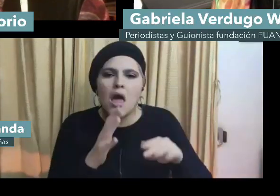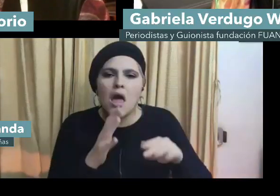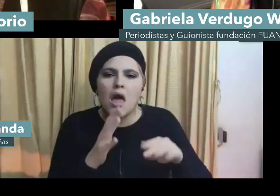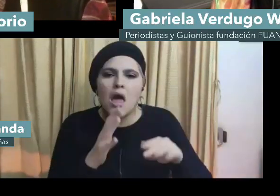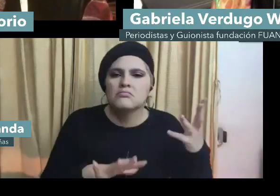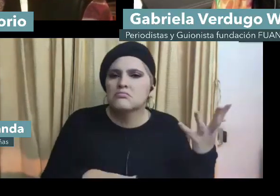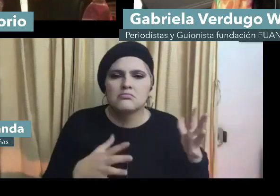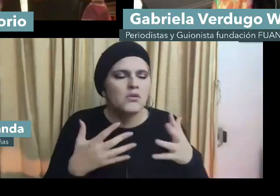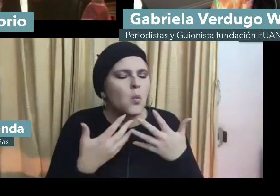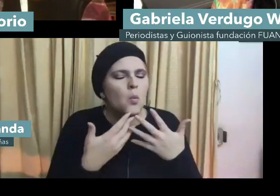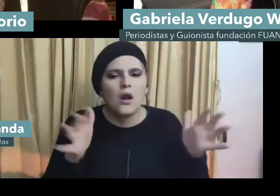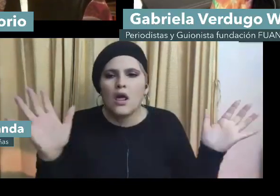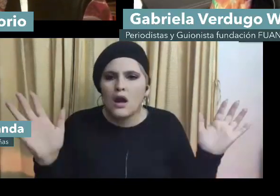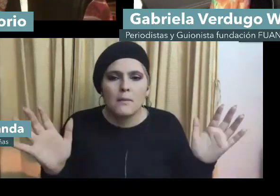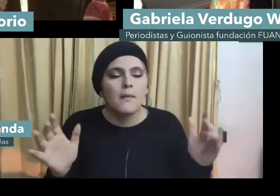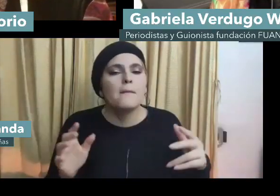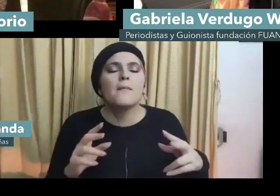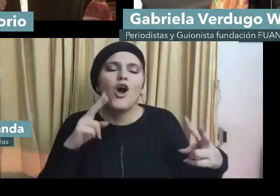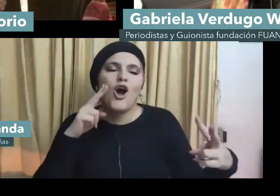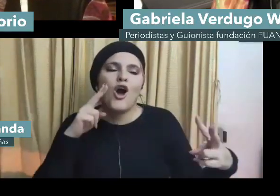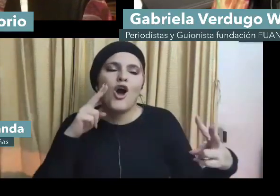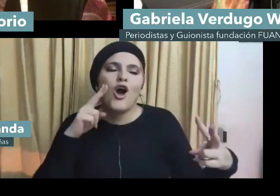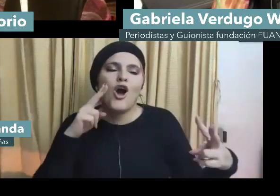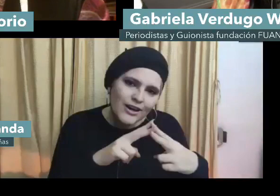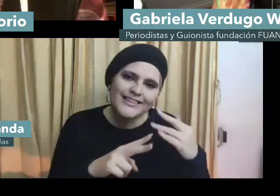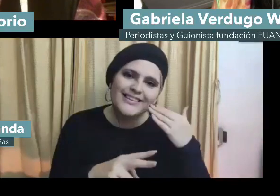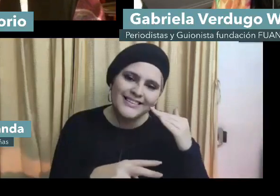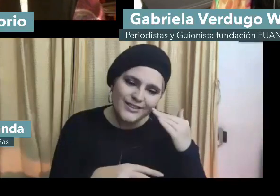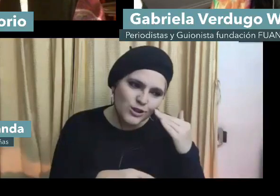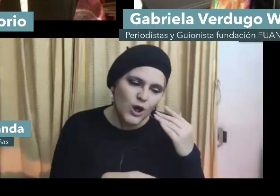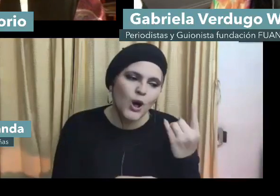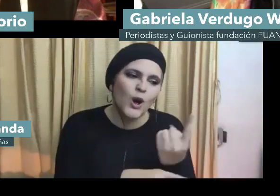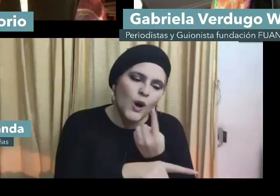hay que conocer al niño, por supuesto, y conversar con él también. Eh,